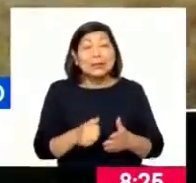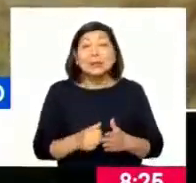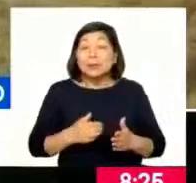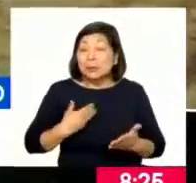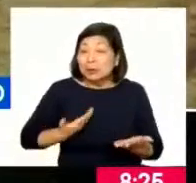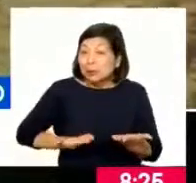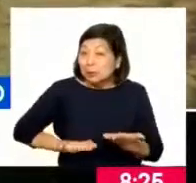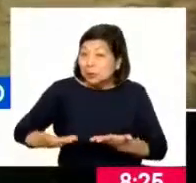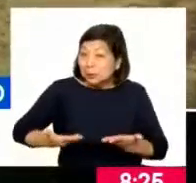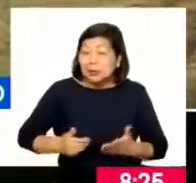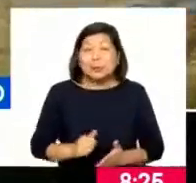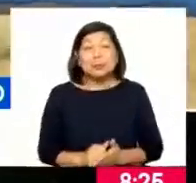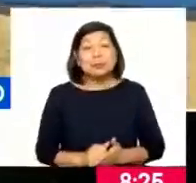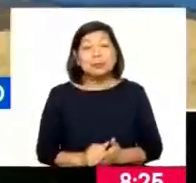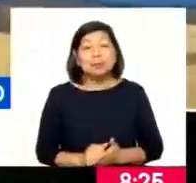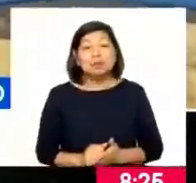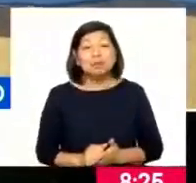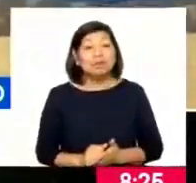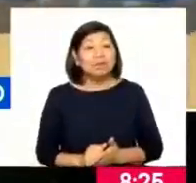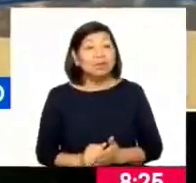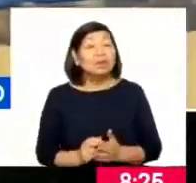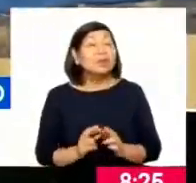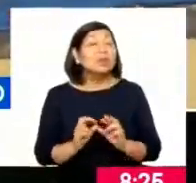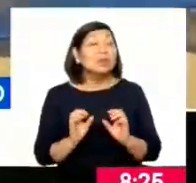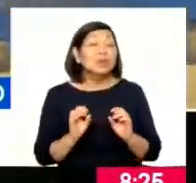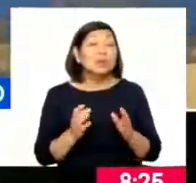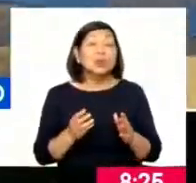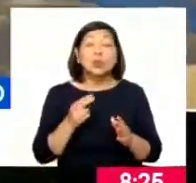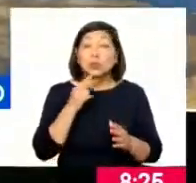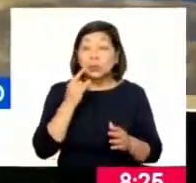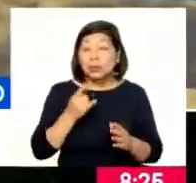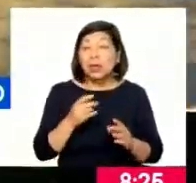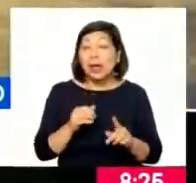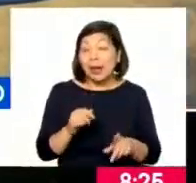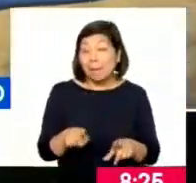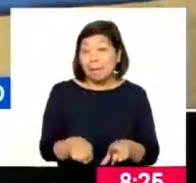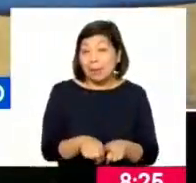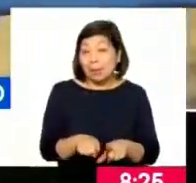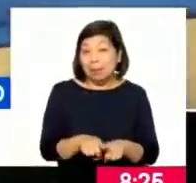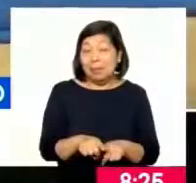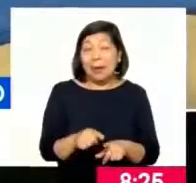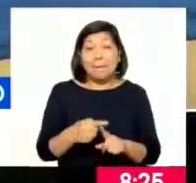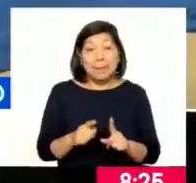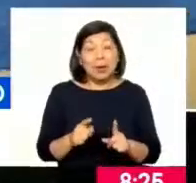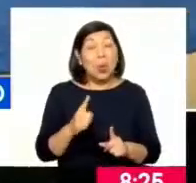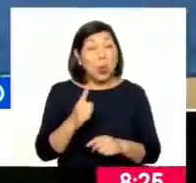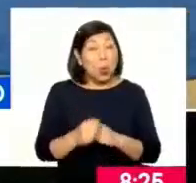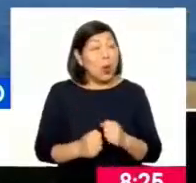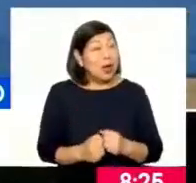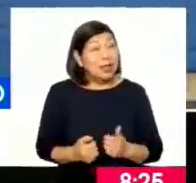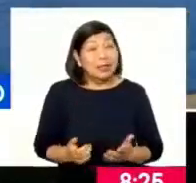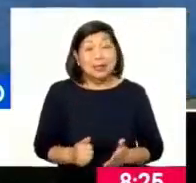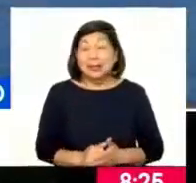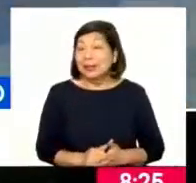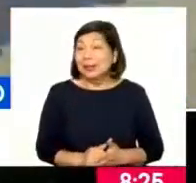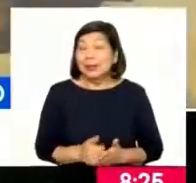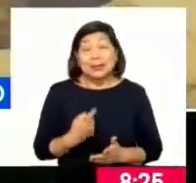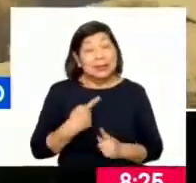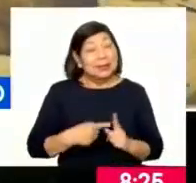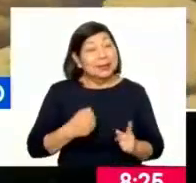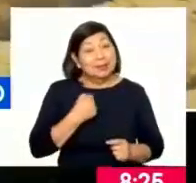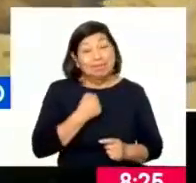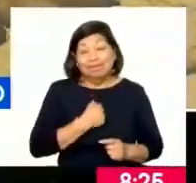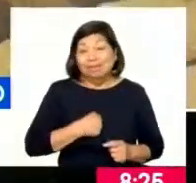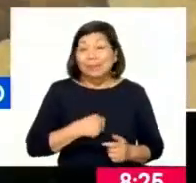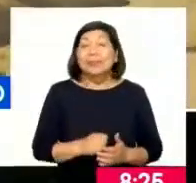poder atender una eventual emergencia de la misma magnitud de lo ocurrido hace un año, y eso es